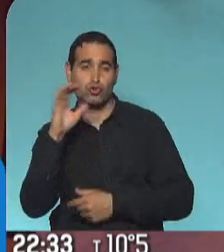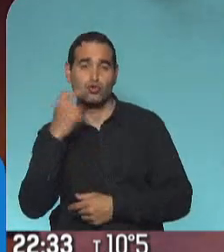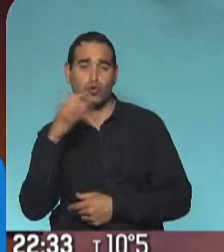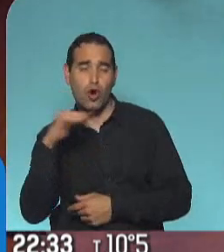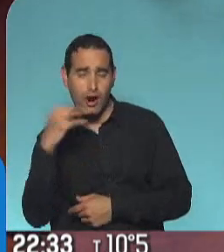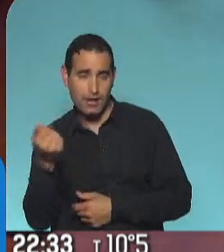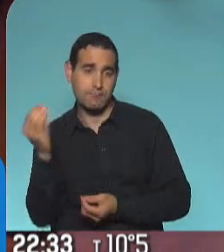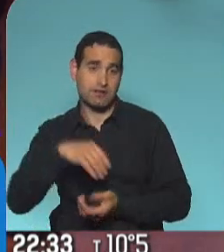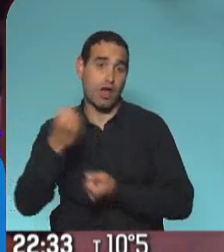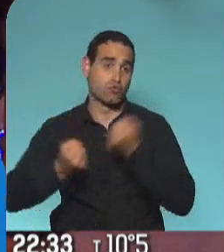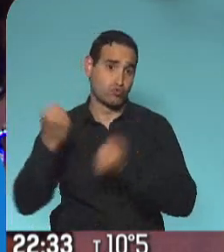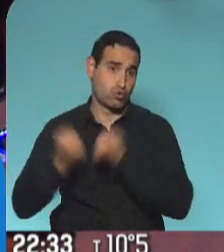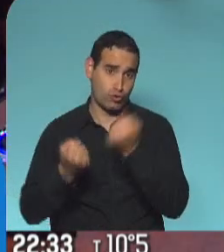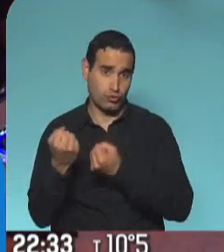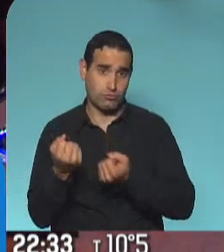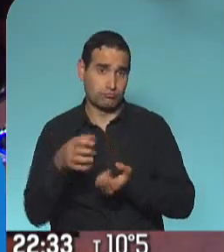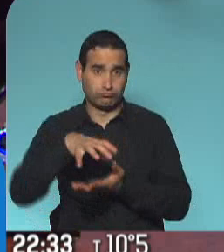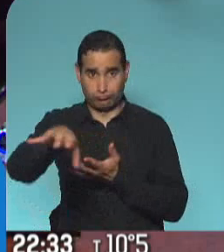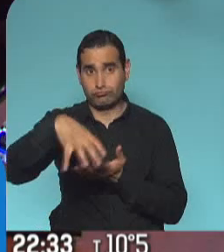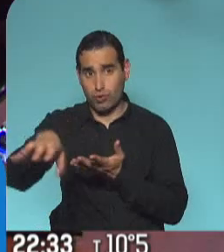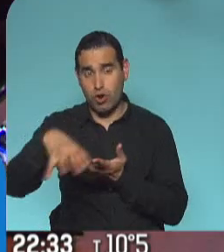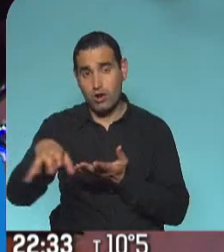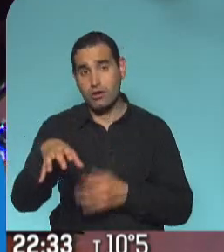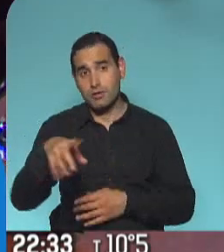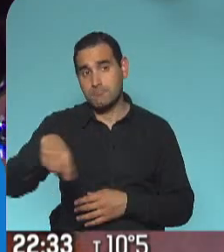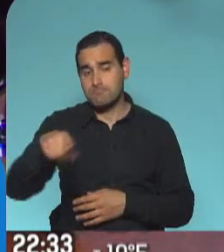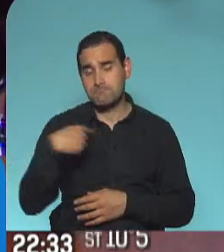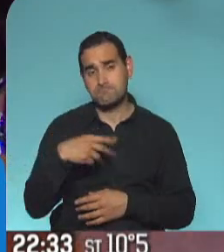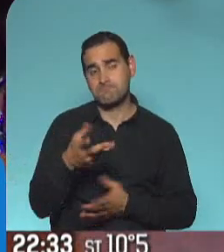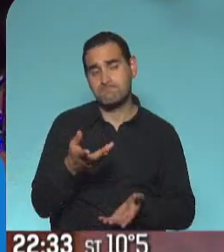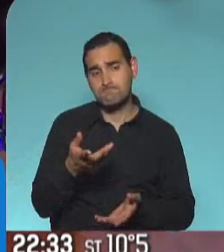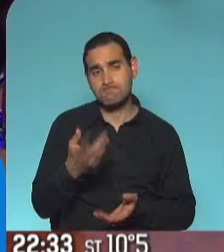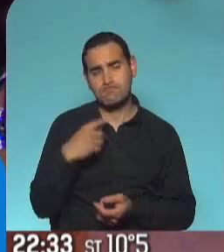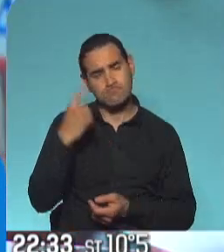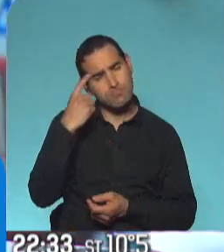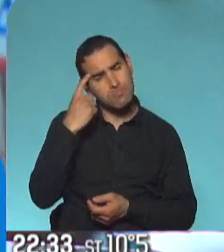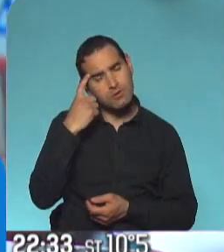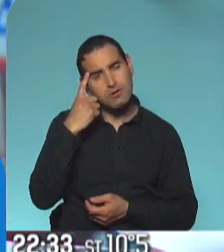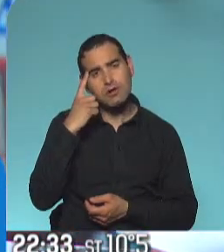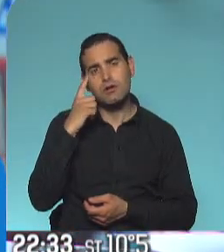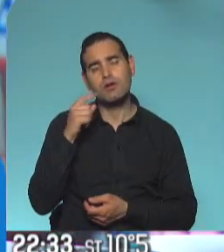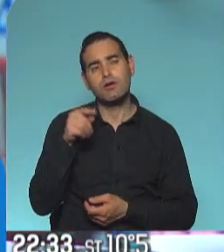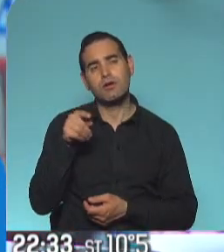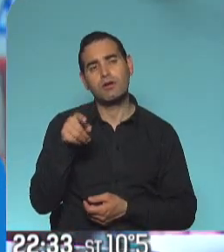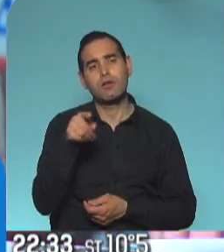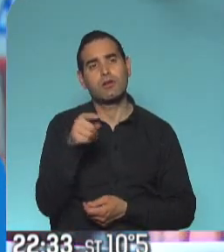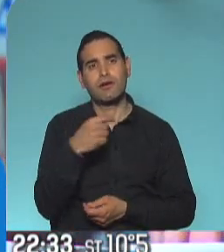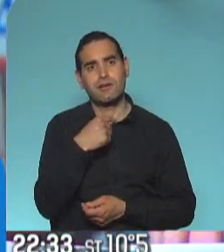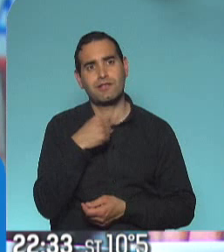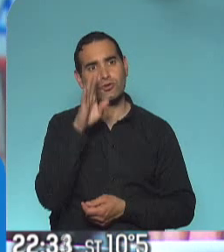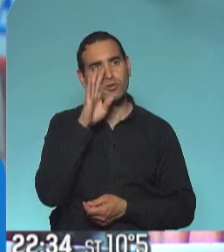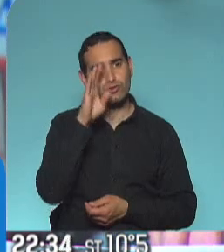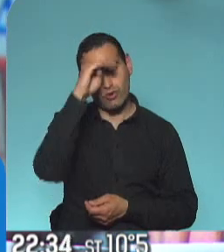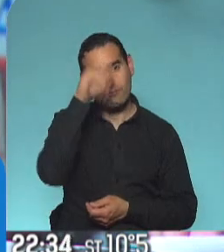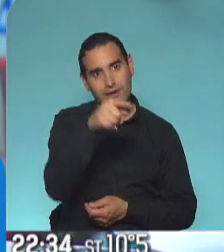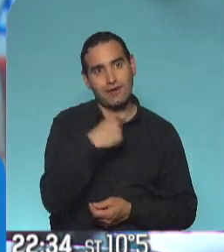el sector automotriz, ¿no? Que son sectores que de alguna manera, si uno piensa en todo el intento de rescate que Trump intentó